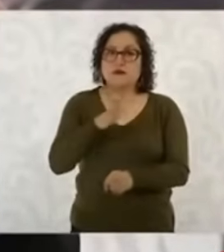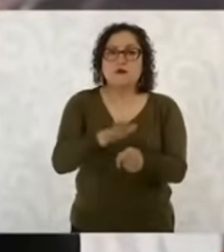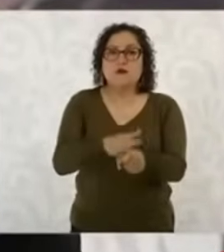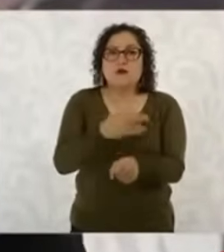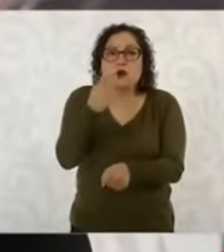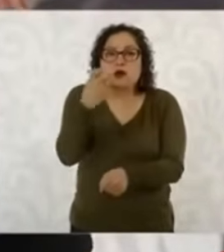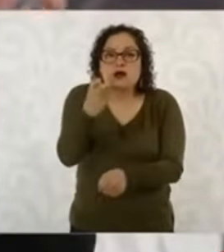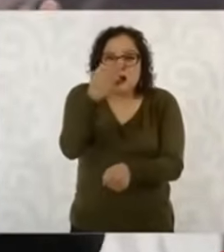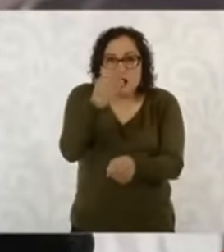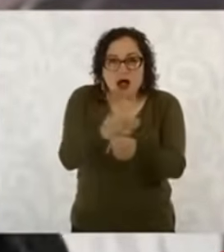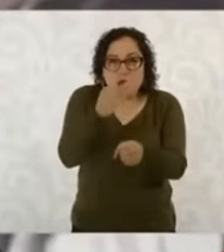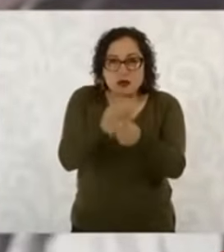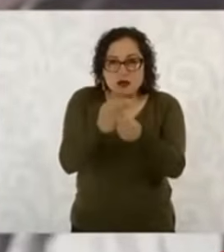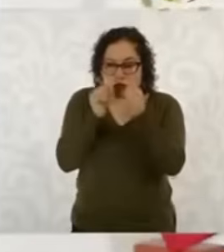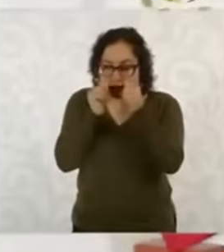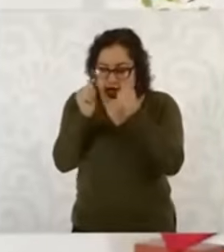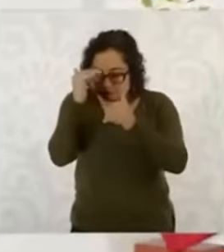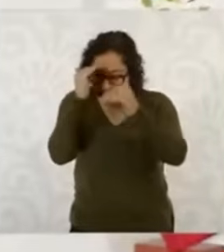es para